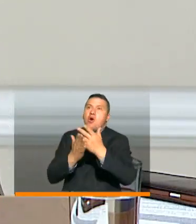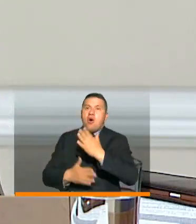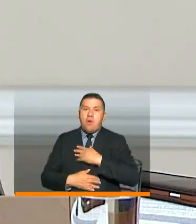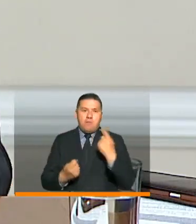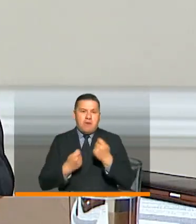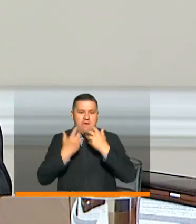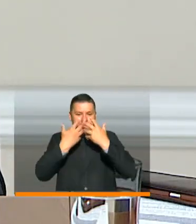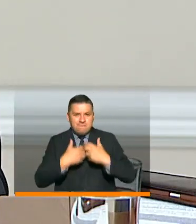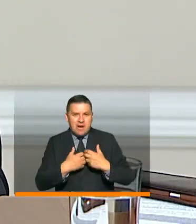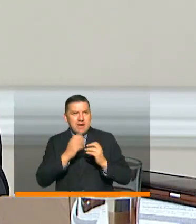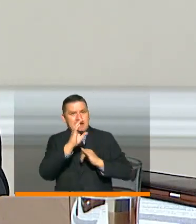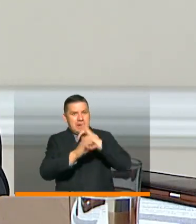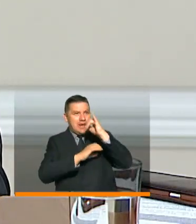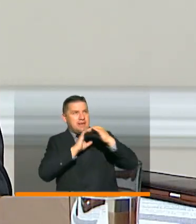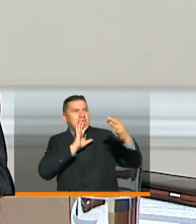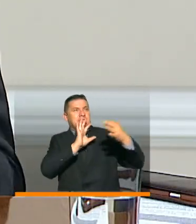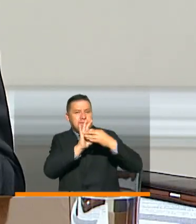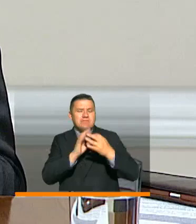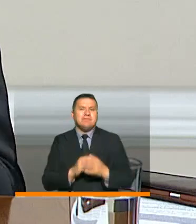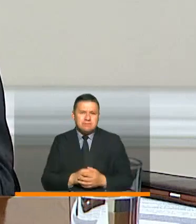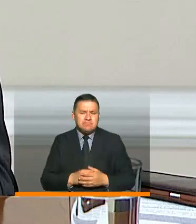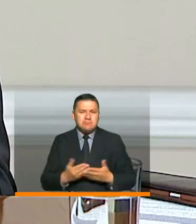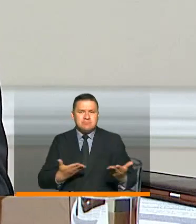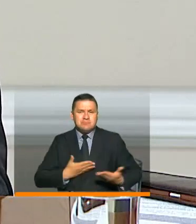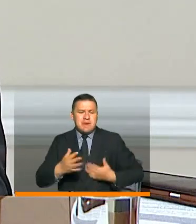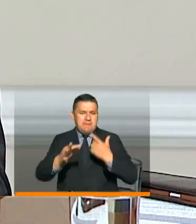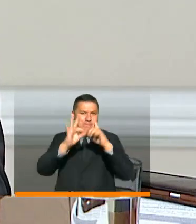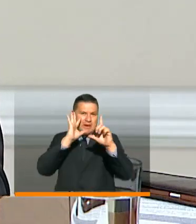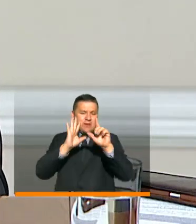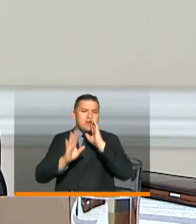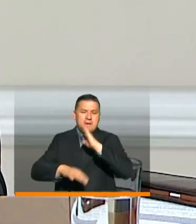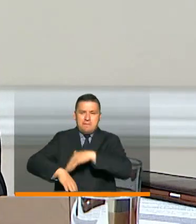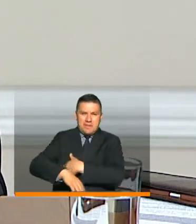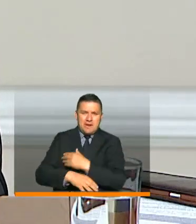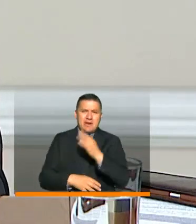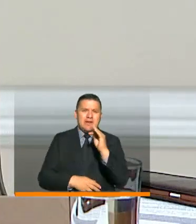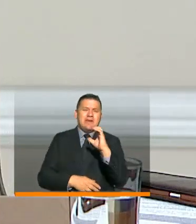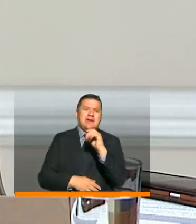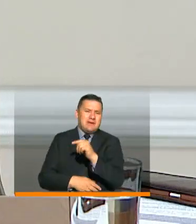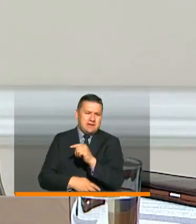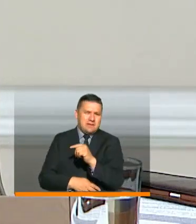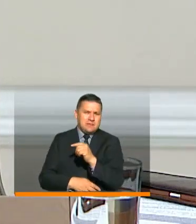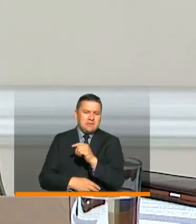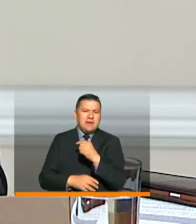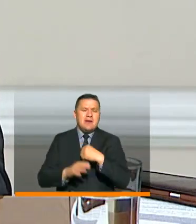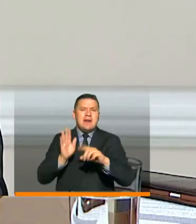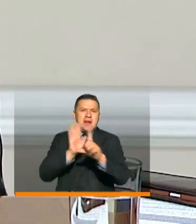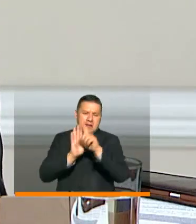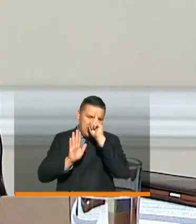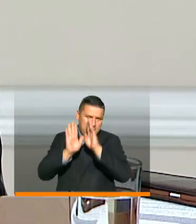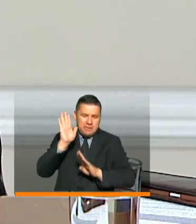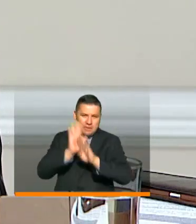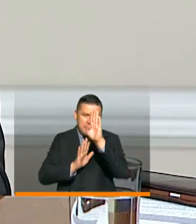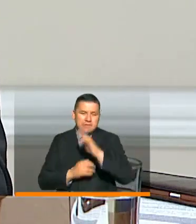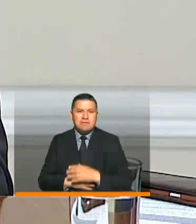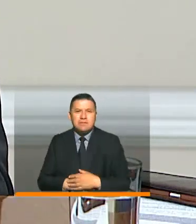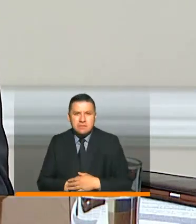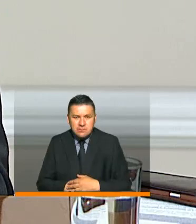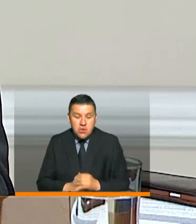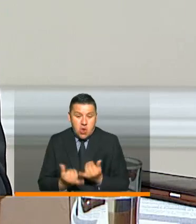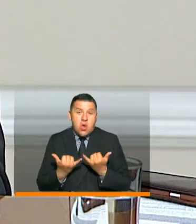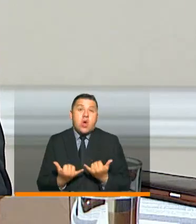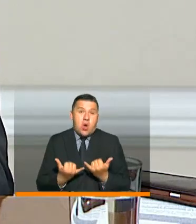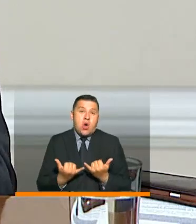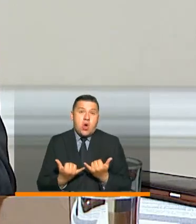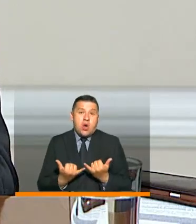Nuestro, fábricas de internacionalización, las tiendas virtuales con el Ministerio de las TIC y la propia Ley de Emprendimiento. Hoy,